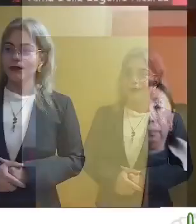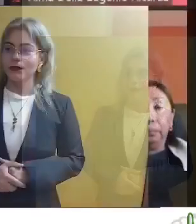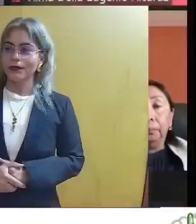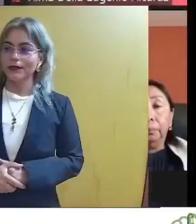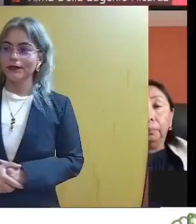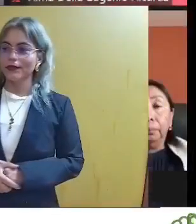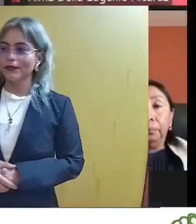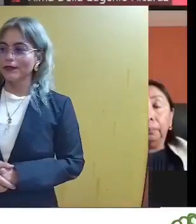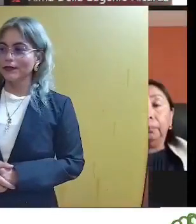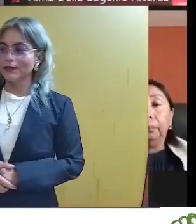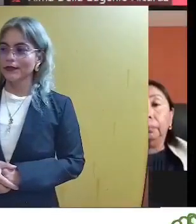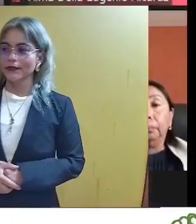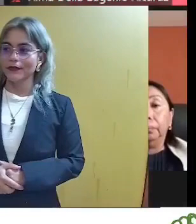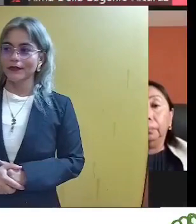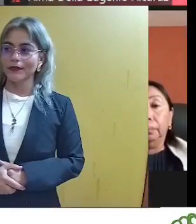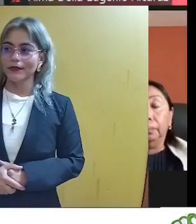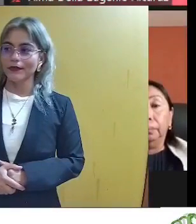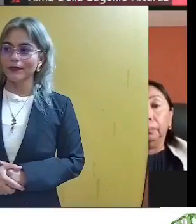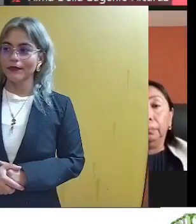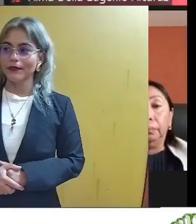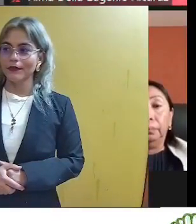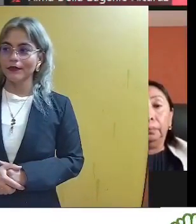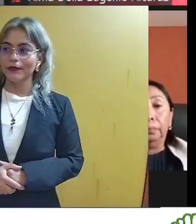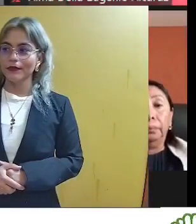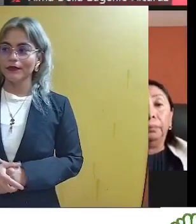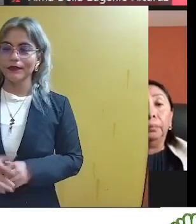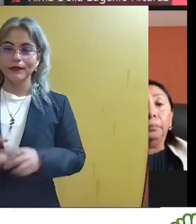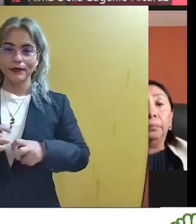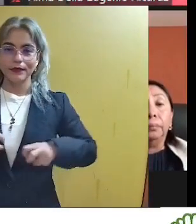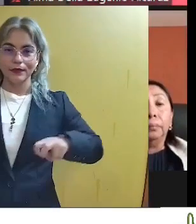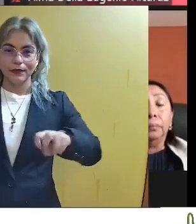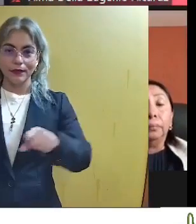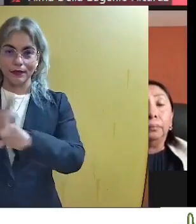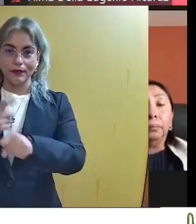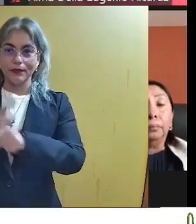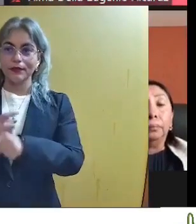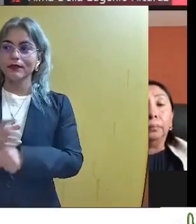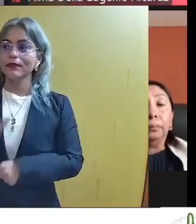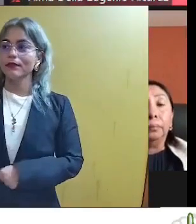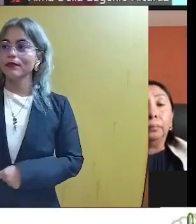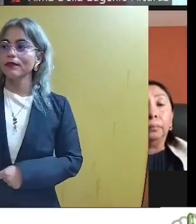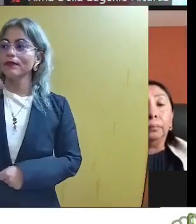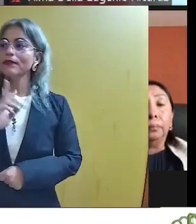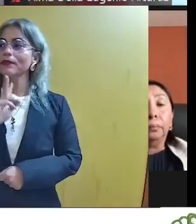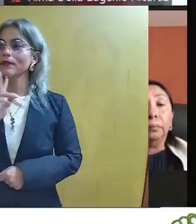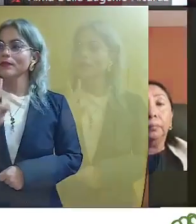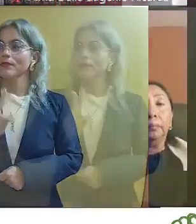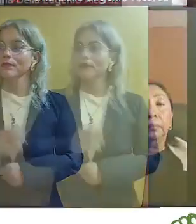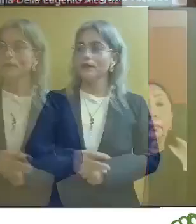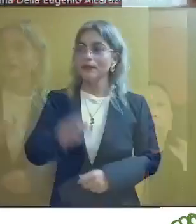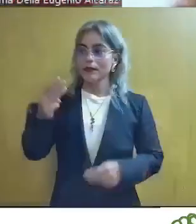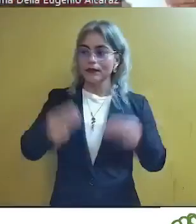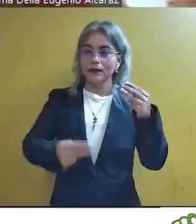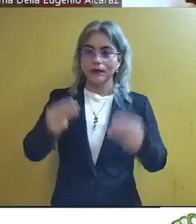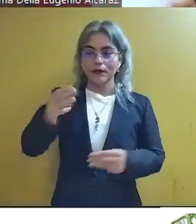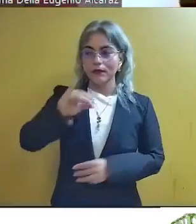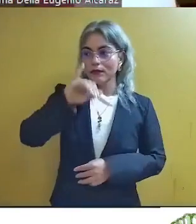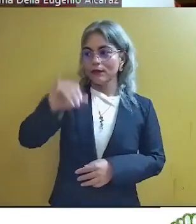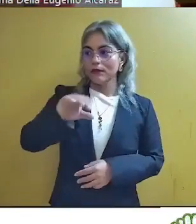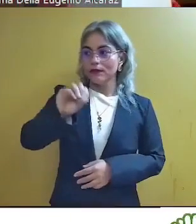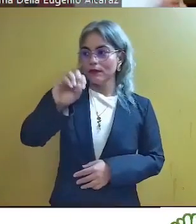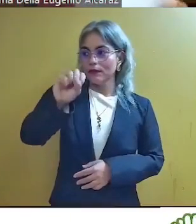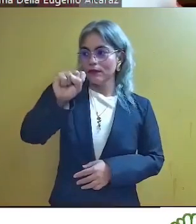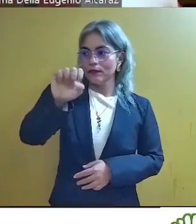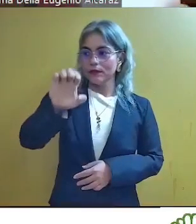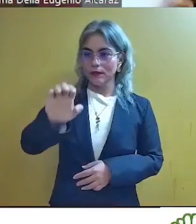Gracias, magistrada. En primera ronda, ¿alguien más desea hacer uso de la voz? Adelante, magistrado José Inés Betancur